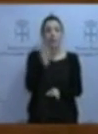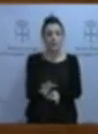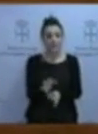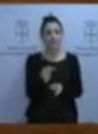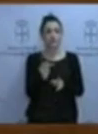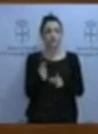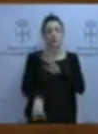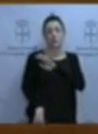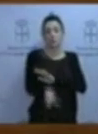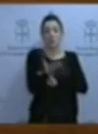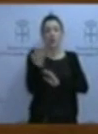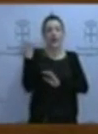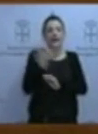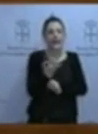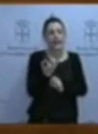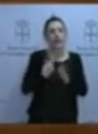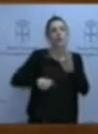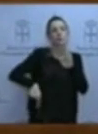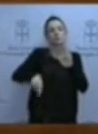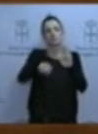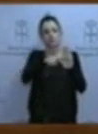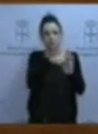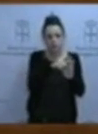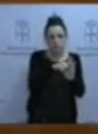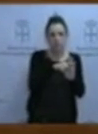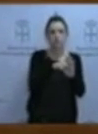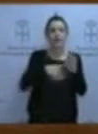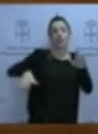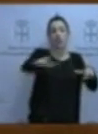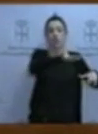una adscripción de espacios